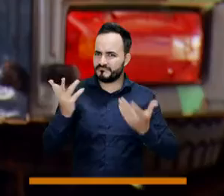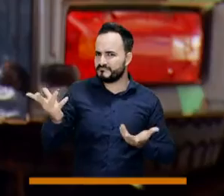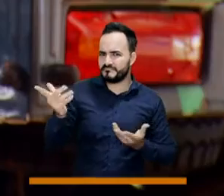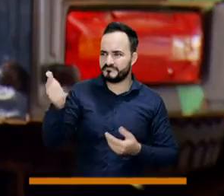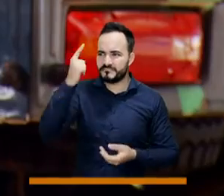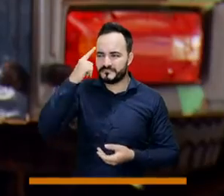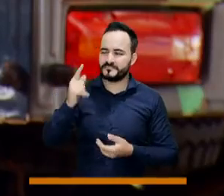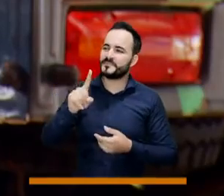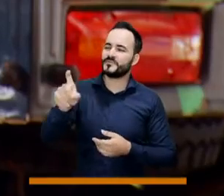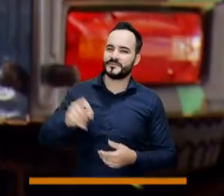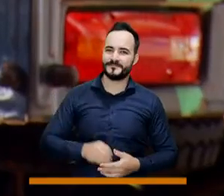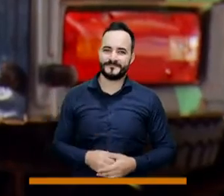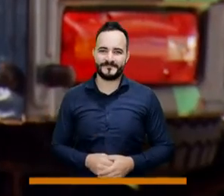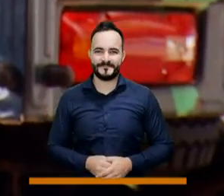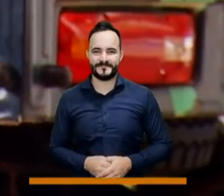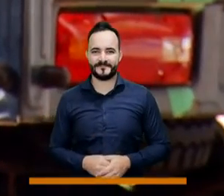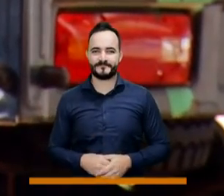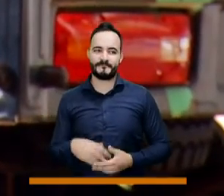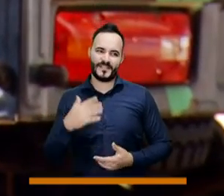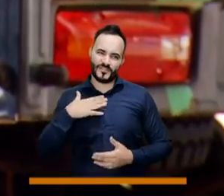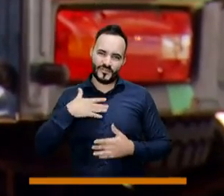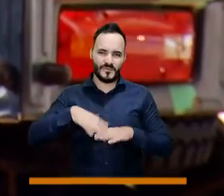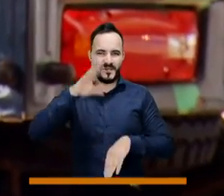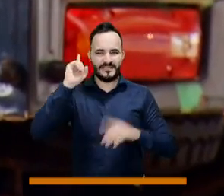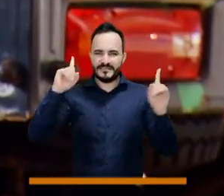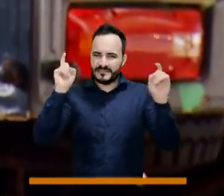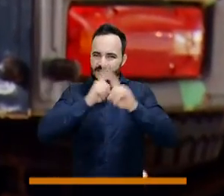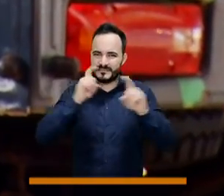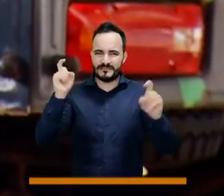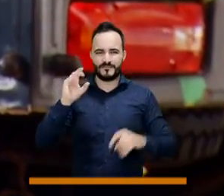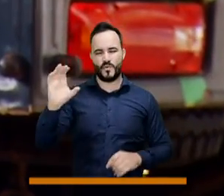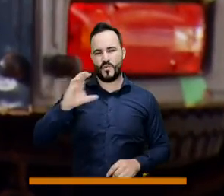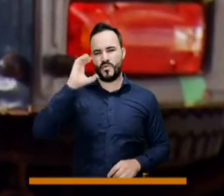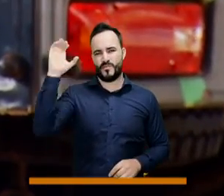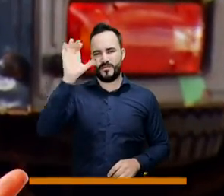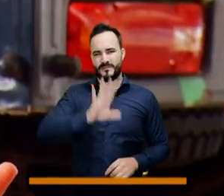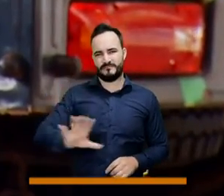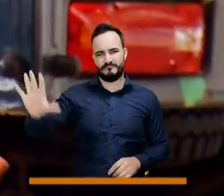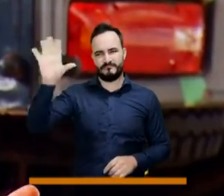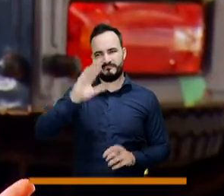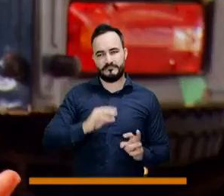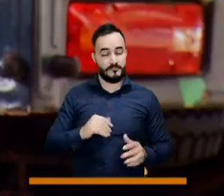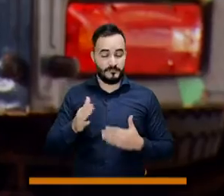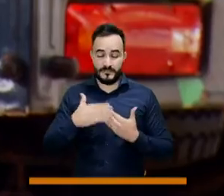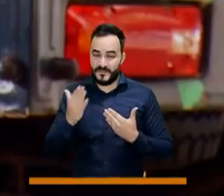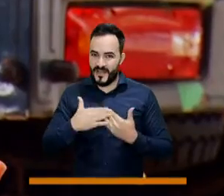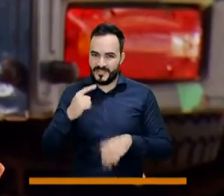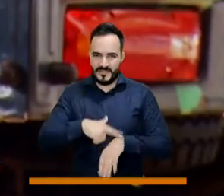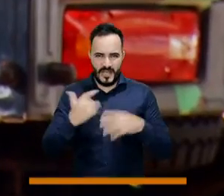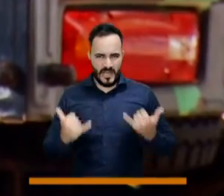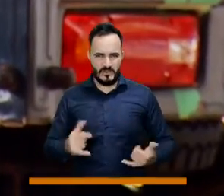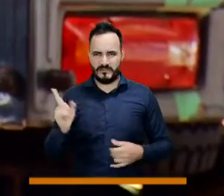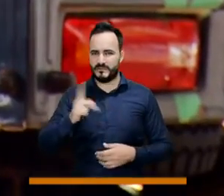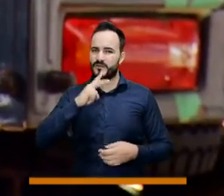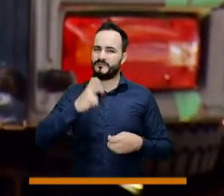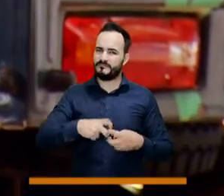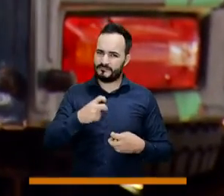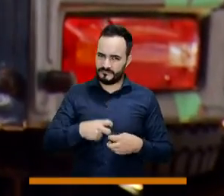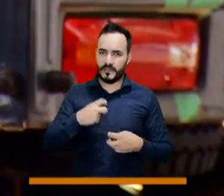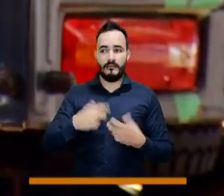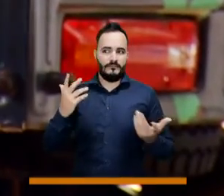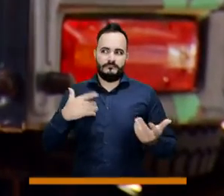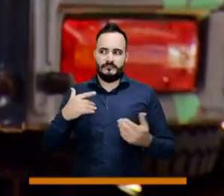vida en este momento? Yo estoy reflexionando mucho sobre nuestro país, porque estamos en una época difícil, compleja, pospandemia, en medio de